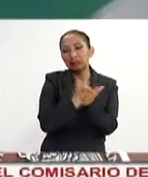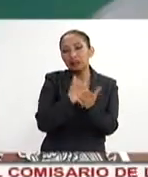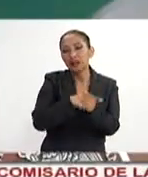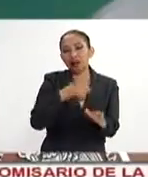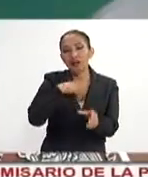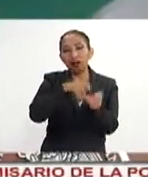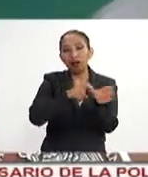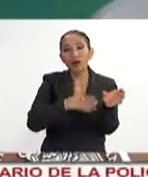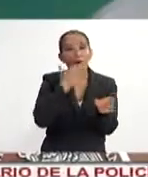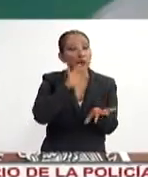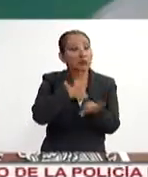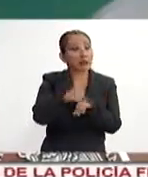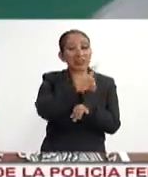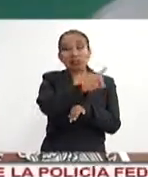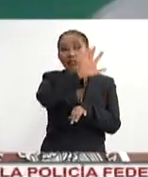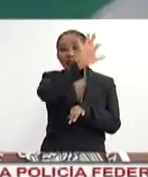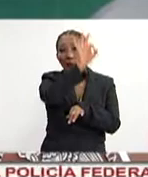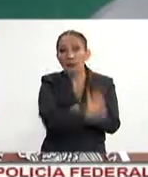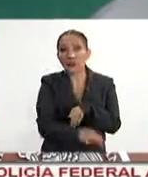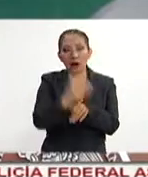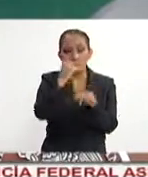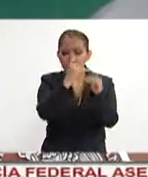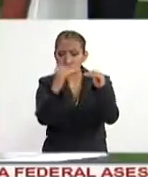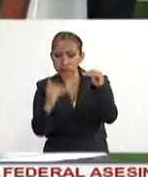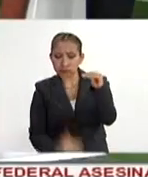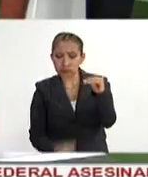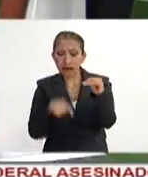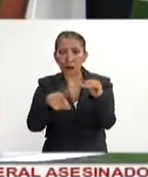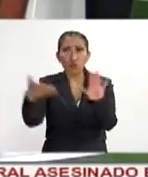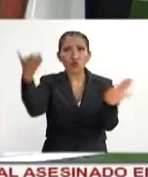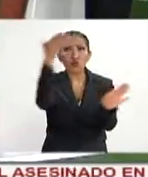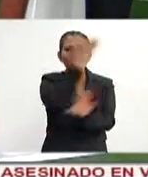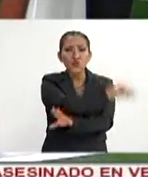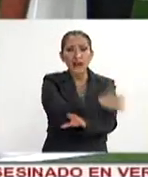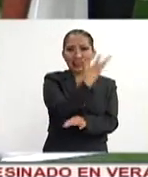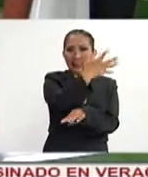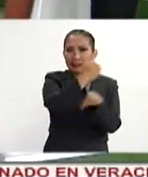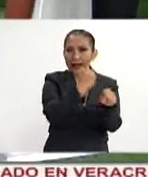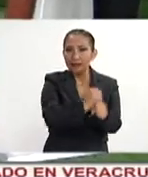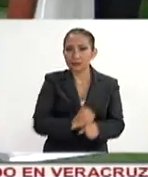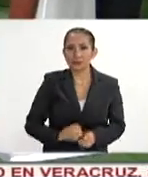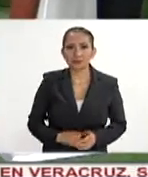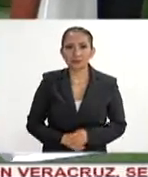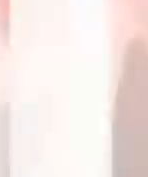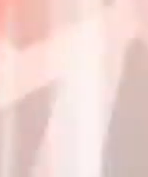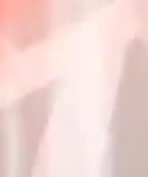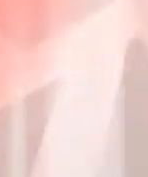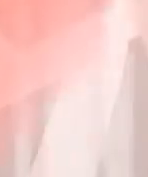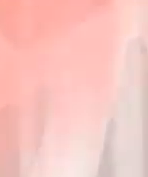ubicó en 35%, la más baja desde hace 10 años.